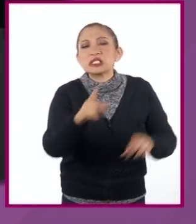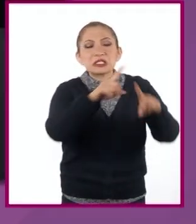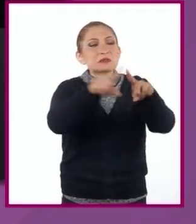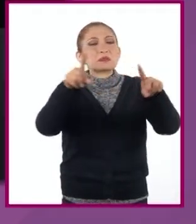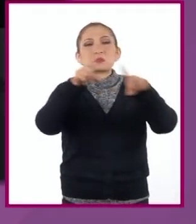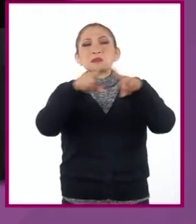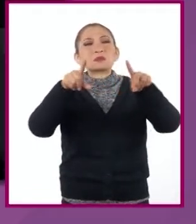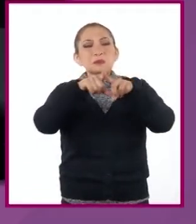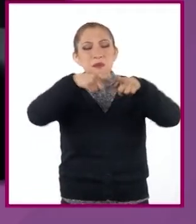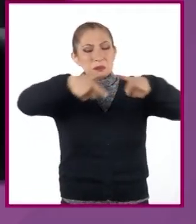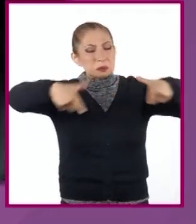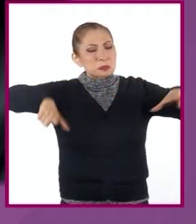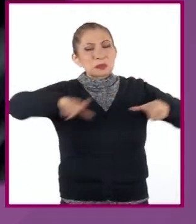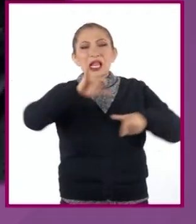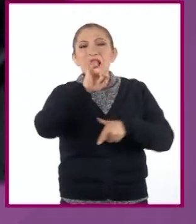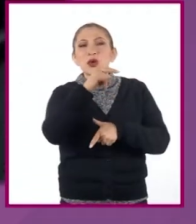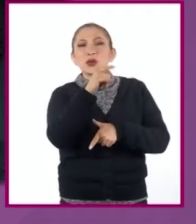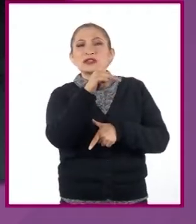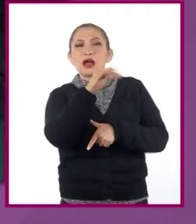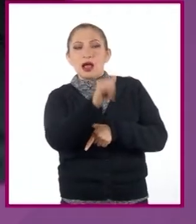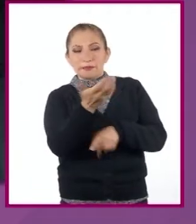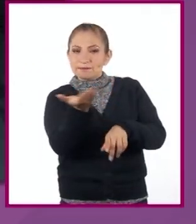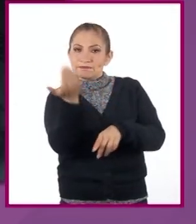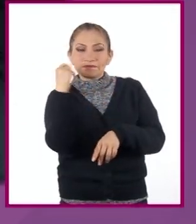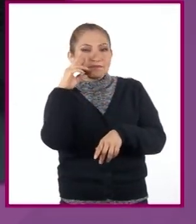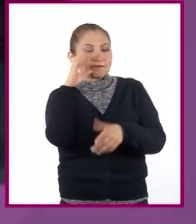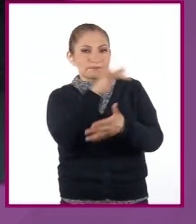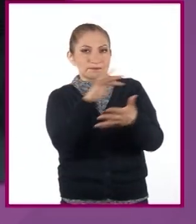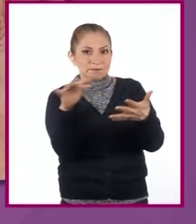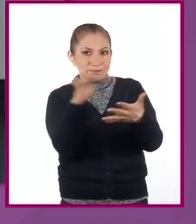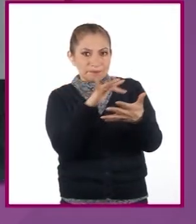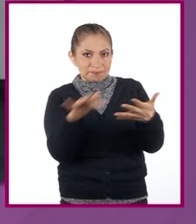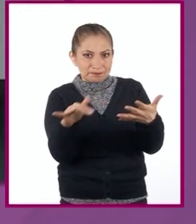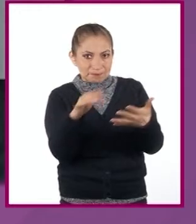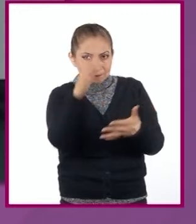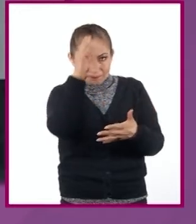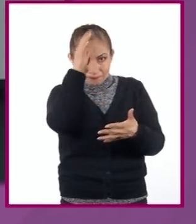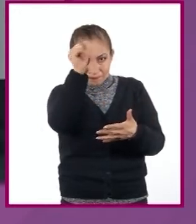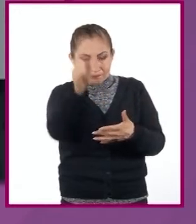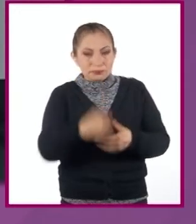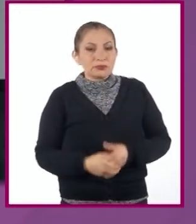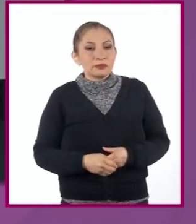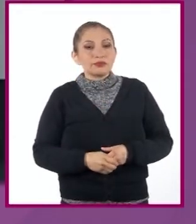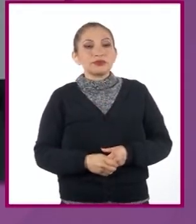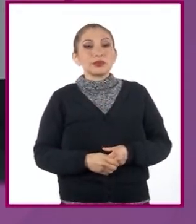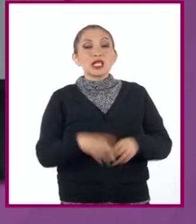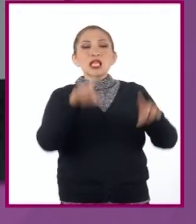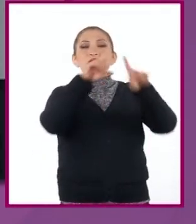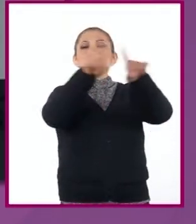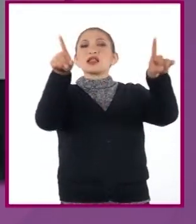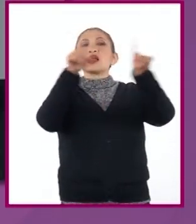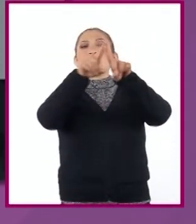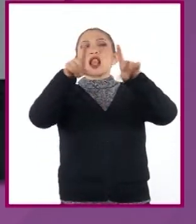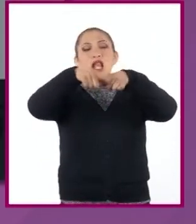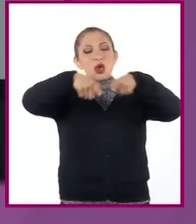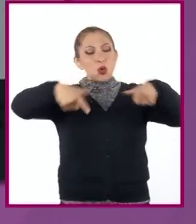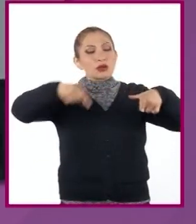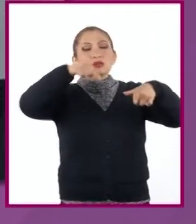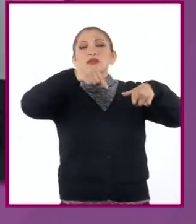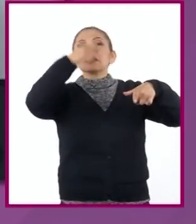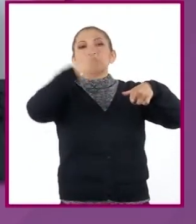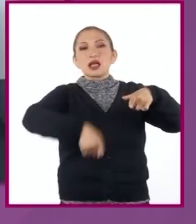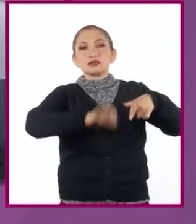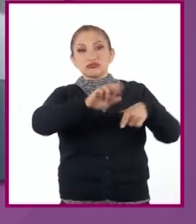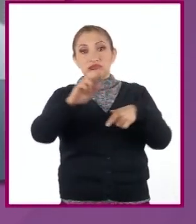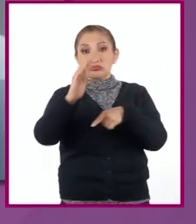diversidad lingüística? Acompáñenme leyendo el siguiente concepto. La diversidad lingüística consiste